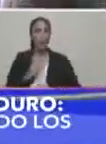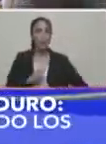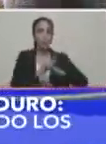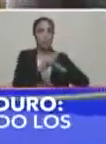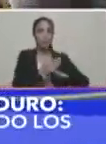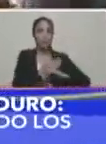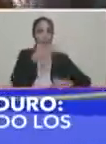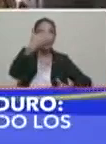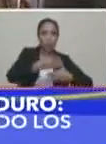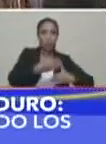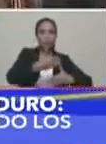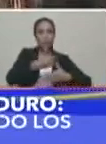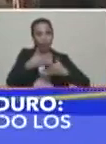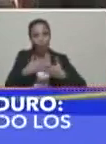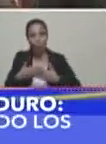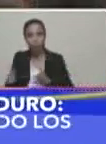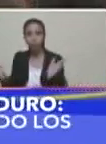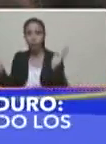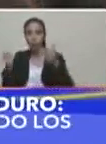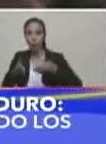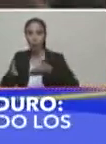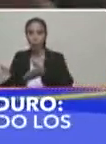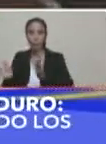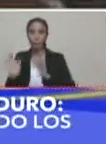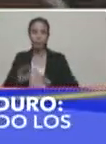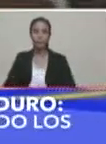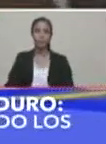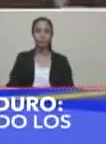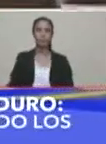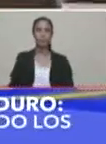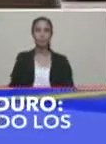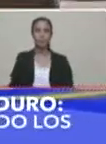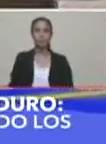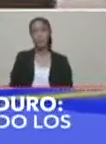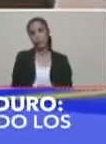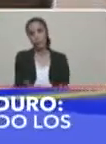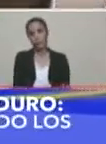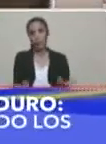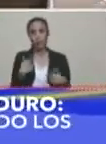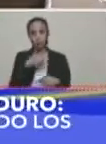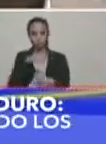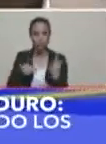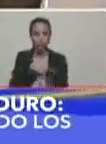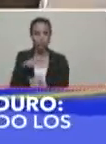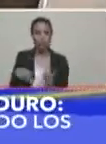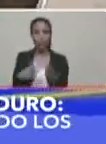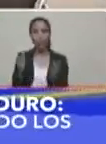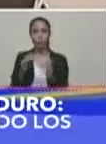por aquí, abrimos la puerta por allá. Para eso es un gobierno revolucionario.